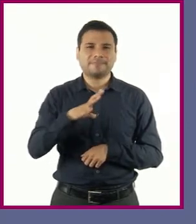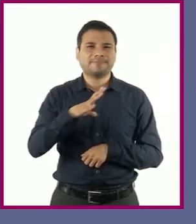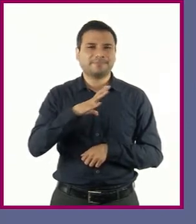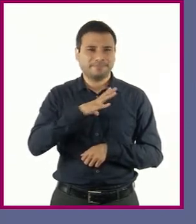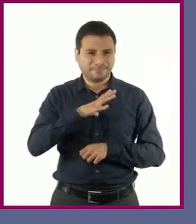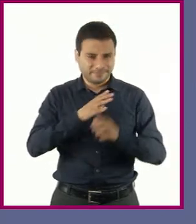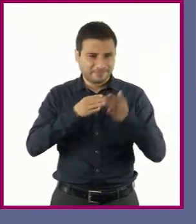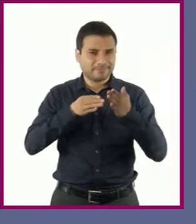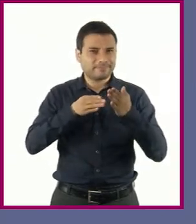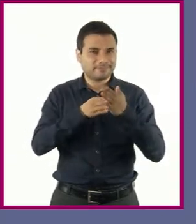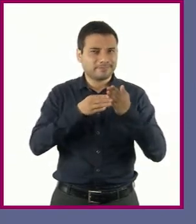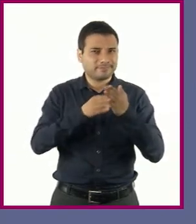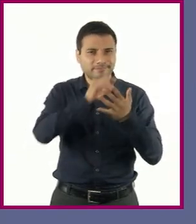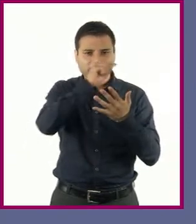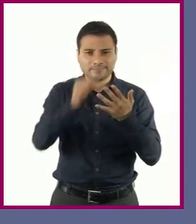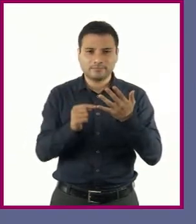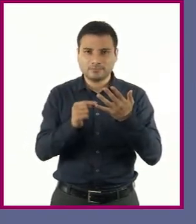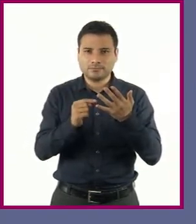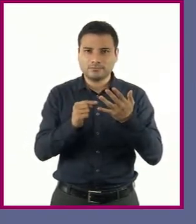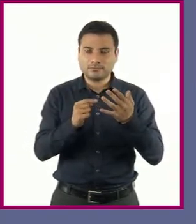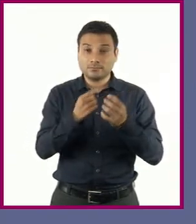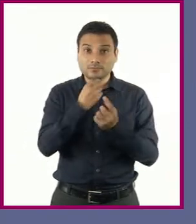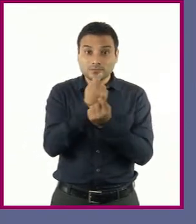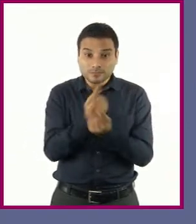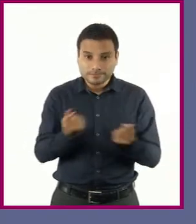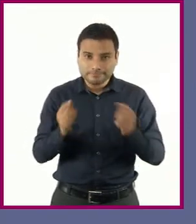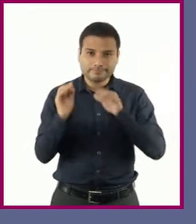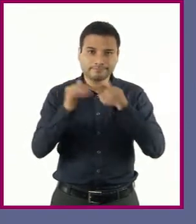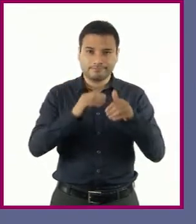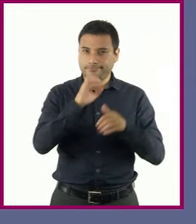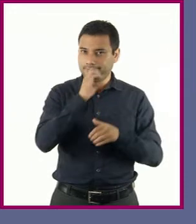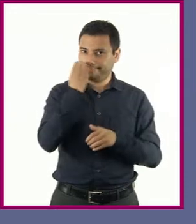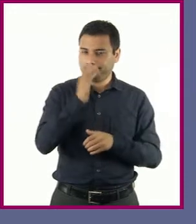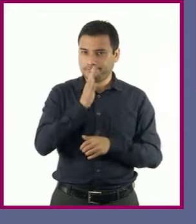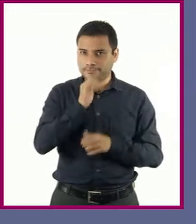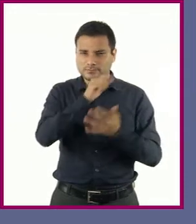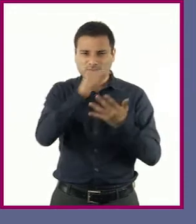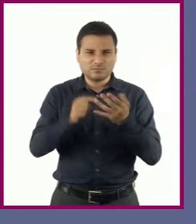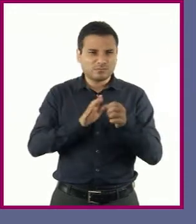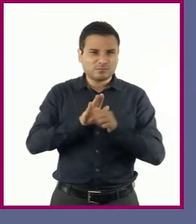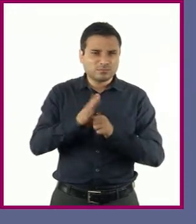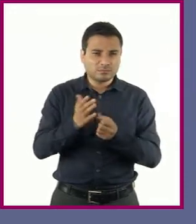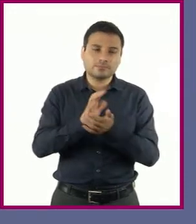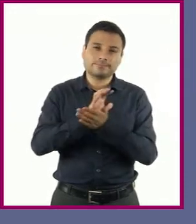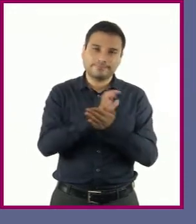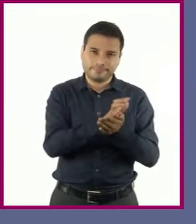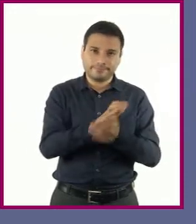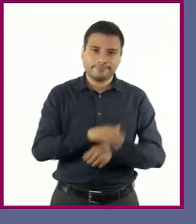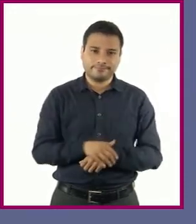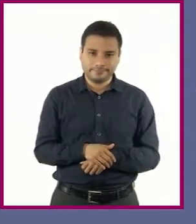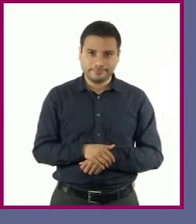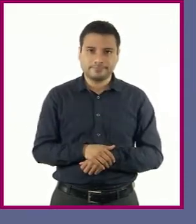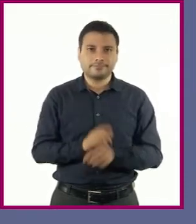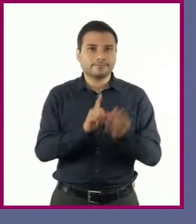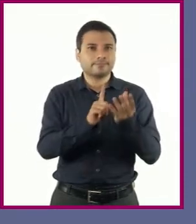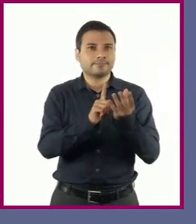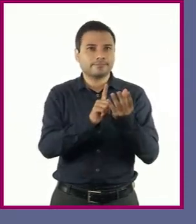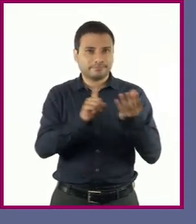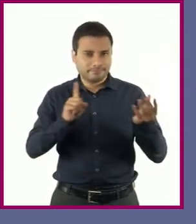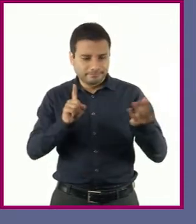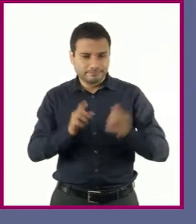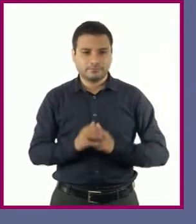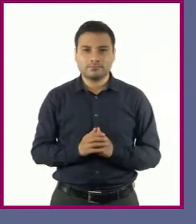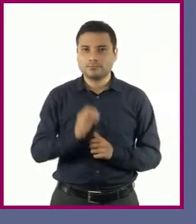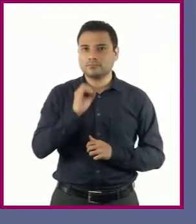las personas puedan disfrutar de su derecho a la educación. Una de ellas es la discriminación, exclusión o